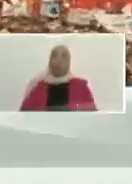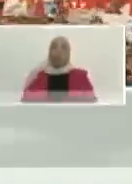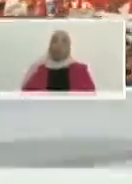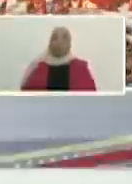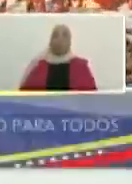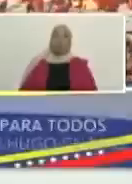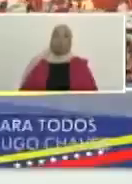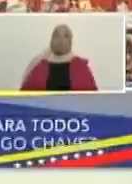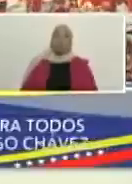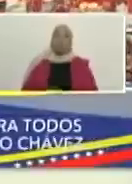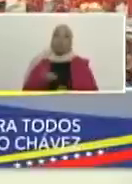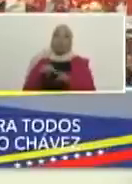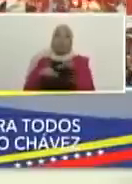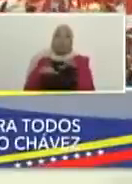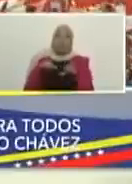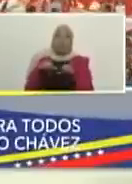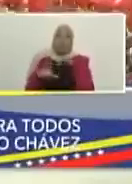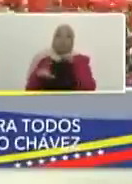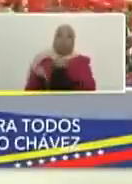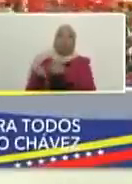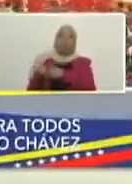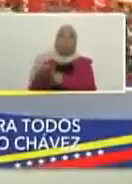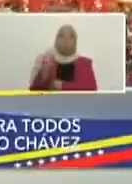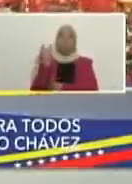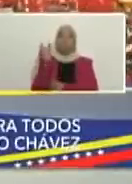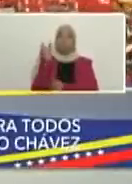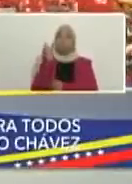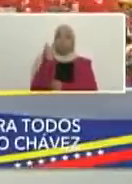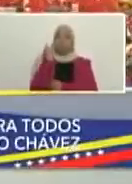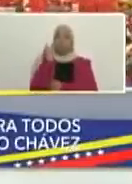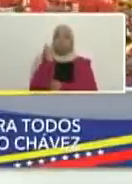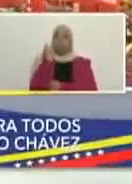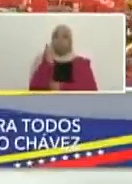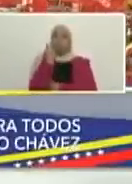Siglos de traiciones vivió nuestro pueblo.